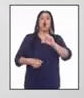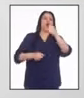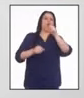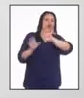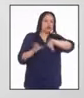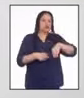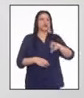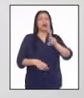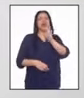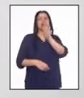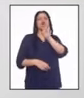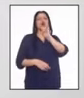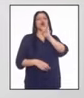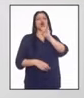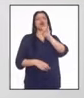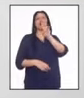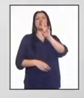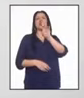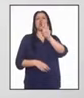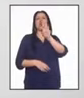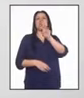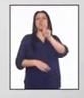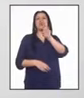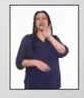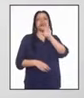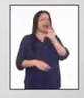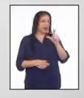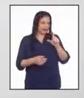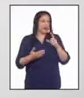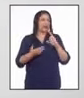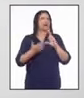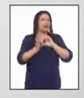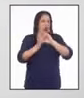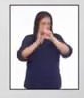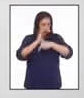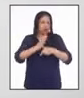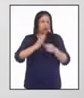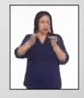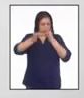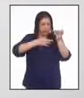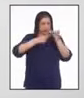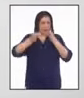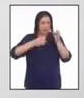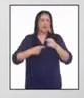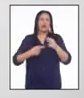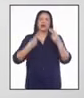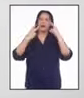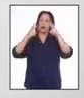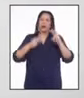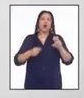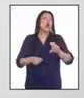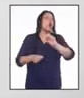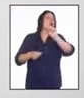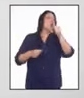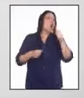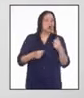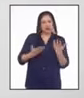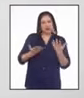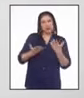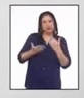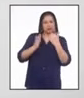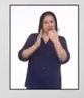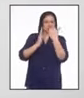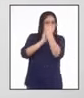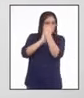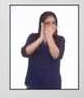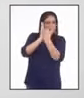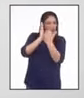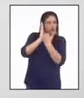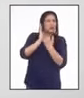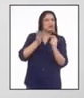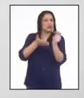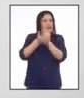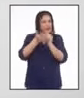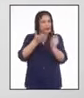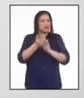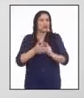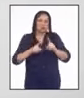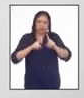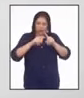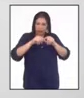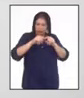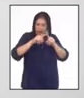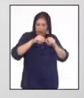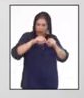lo veremos más adelante, porque nos ayudará a ver otros detalles del texto a partir de los niveles de